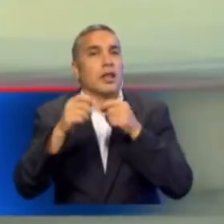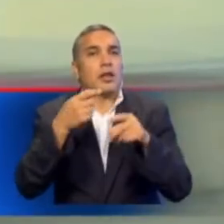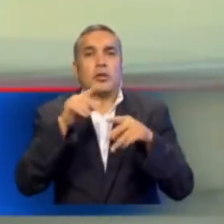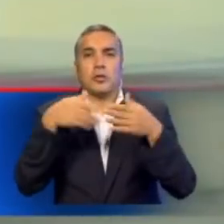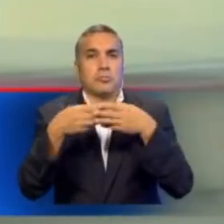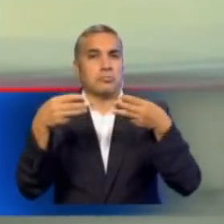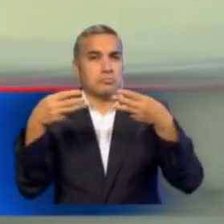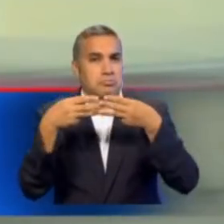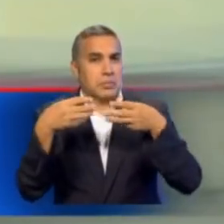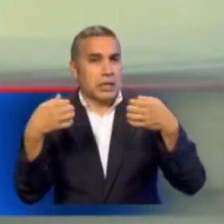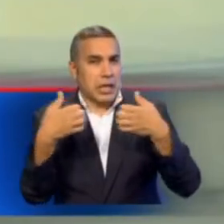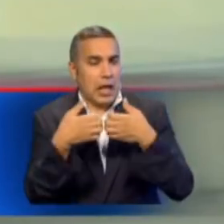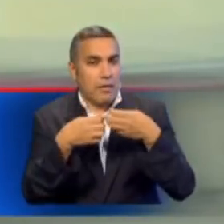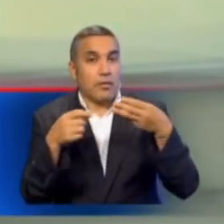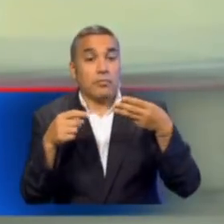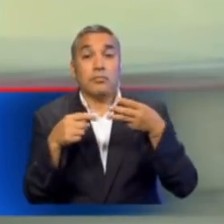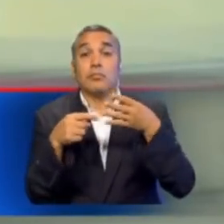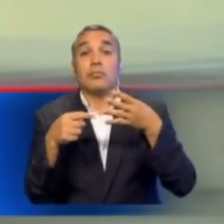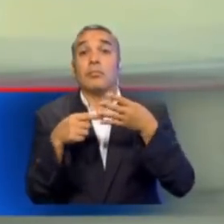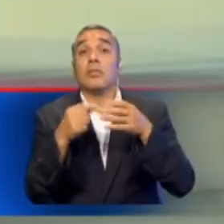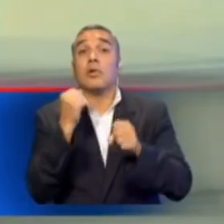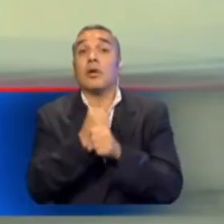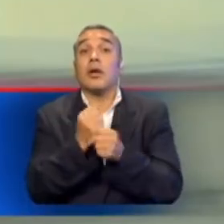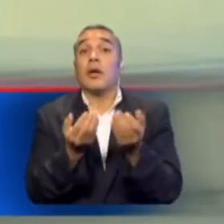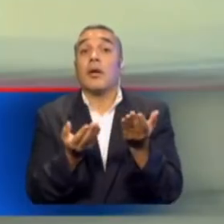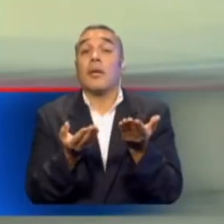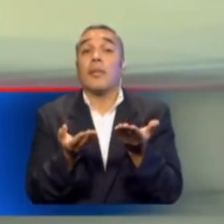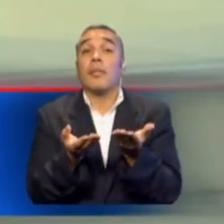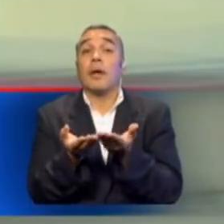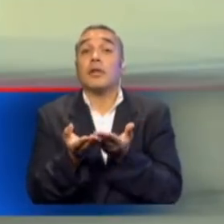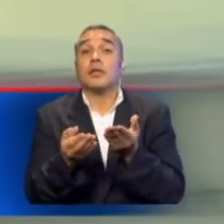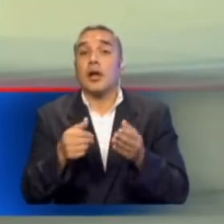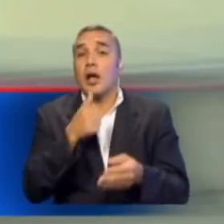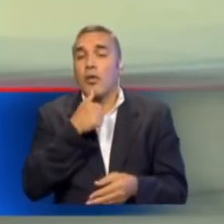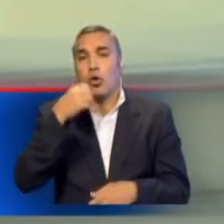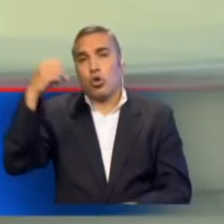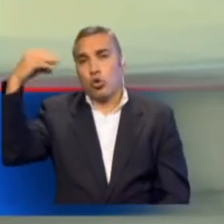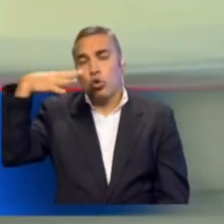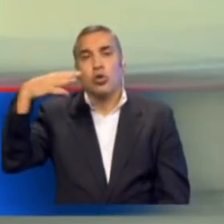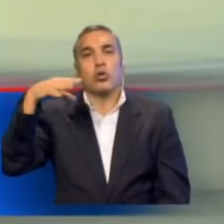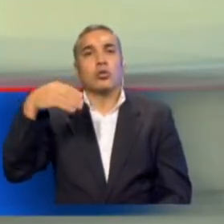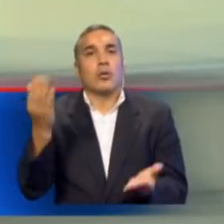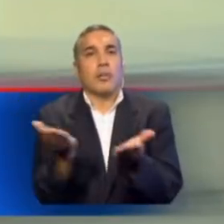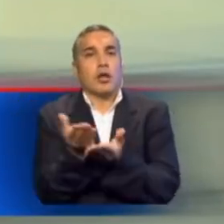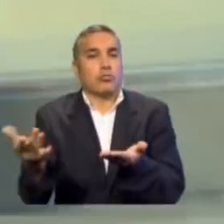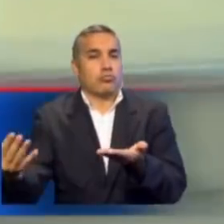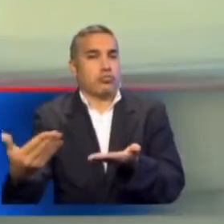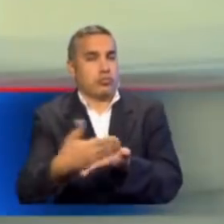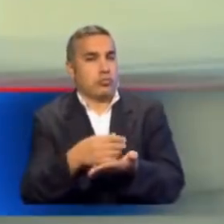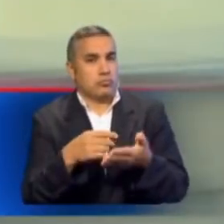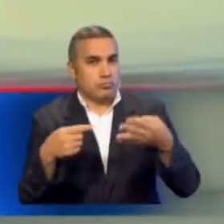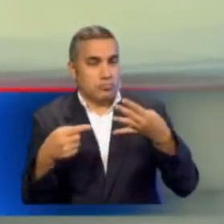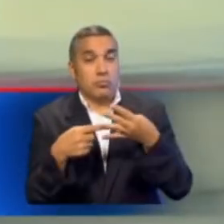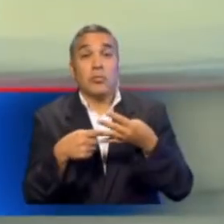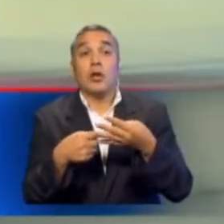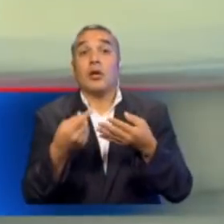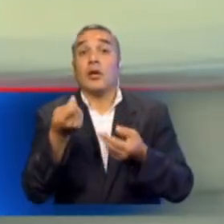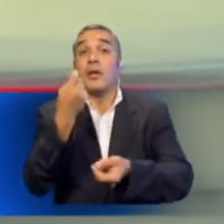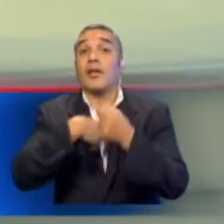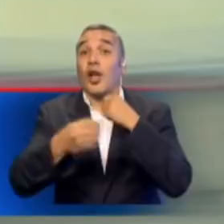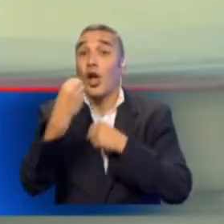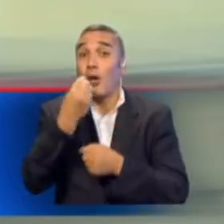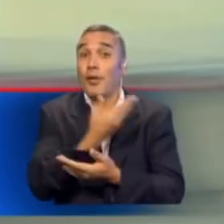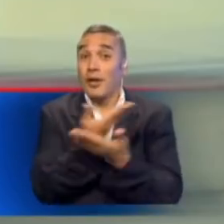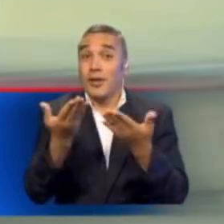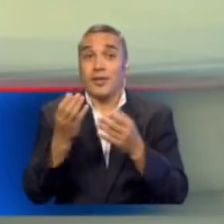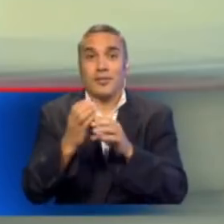su cadena logística, prestación de servicios básicos como agua potable, electricidad, recolección de basura, entre otros, provisión de alimentos,